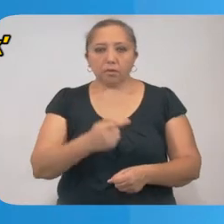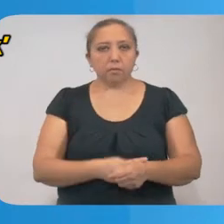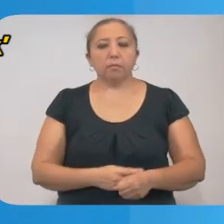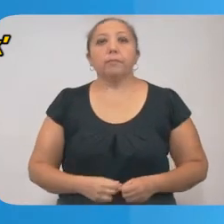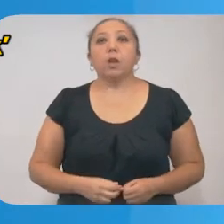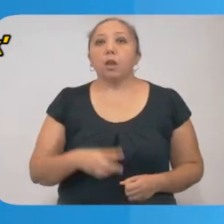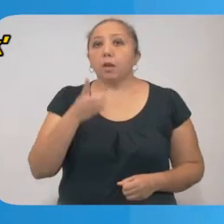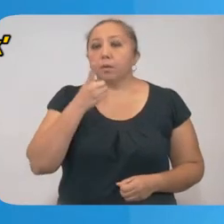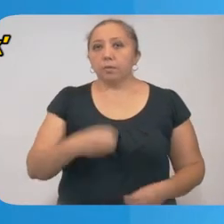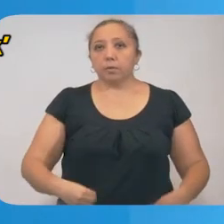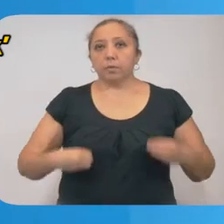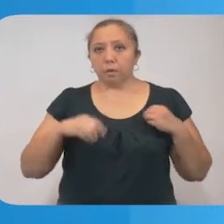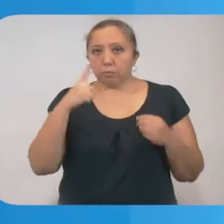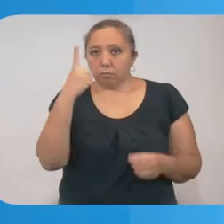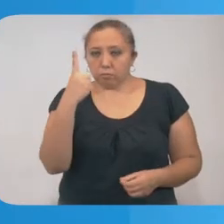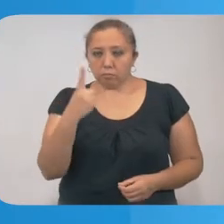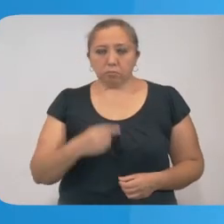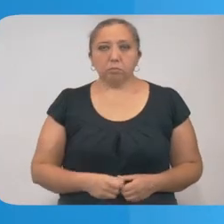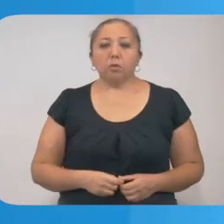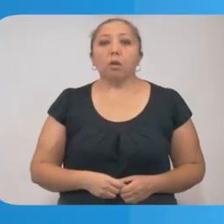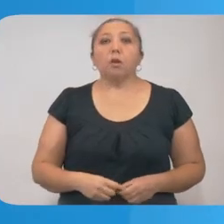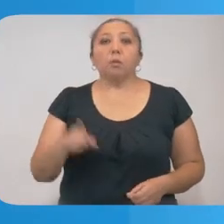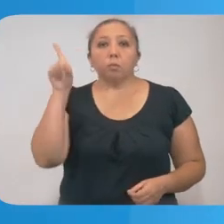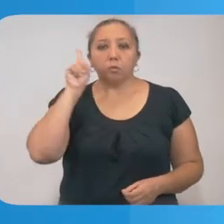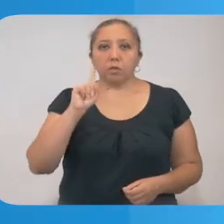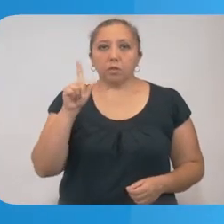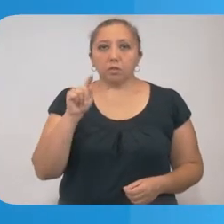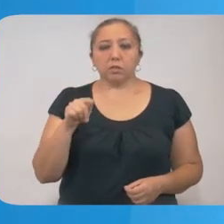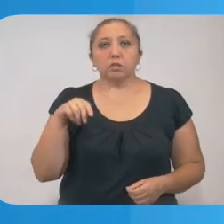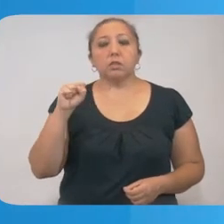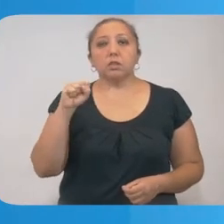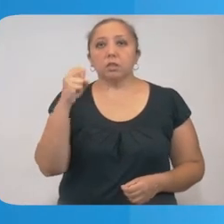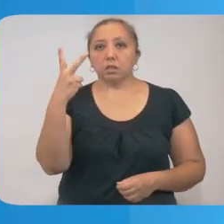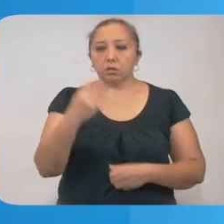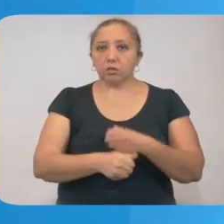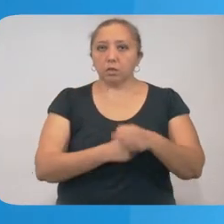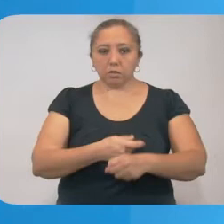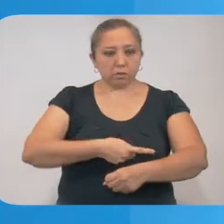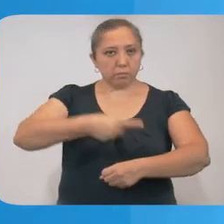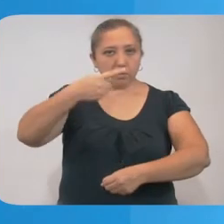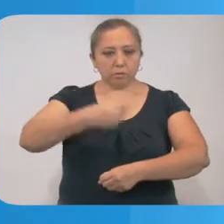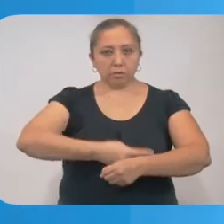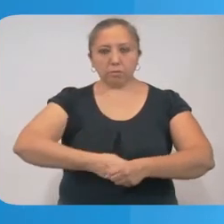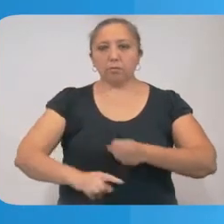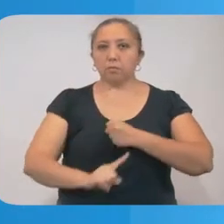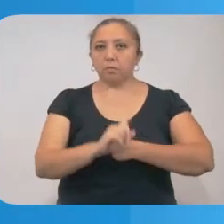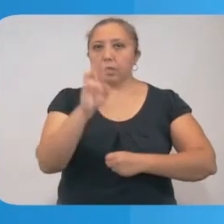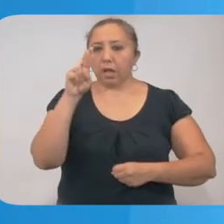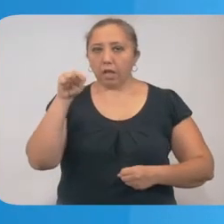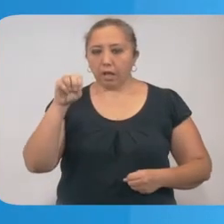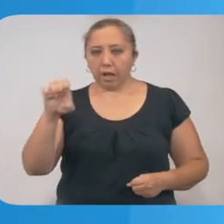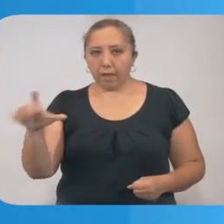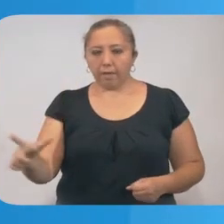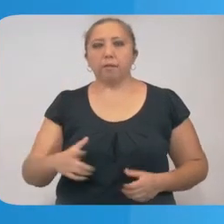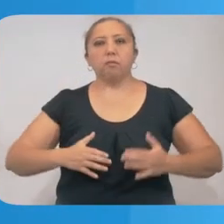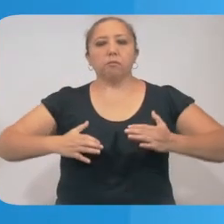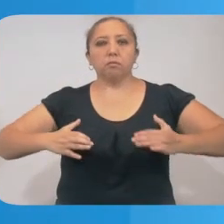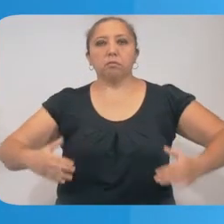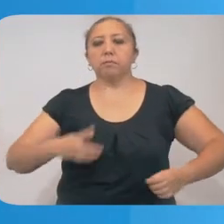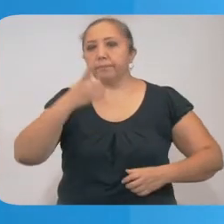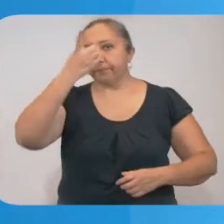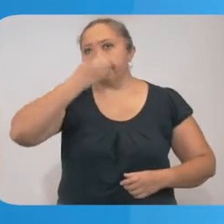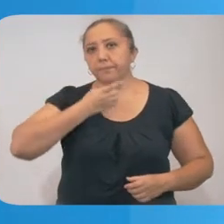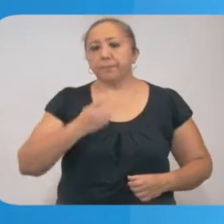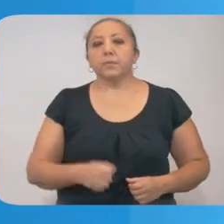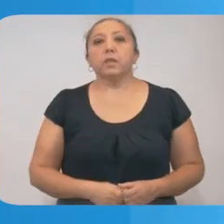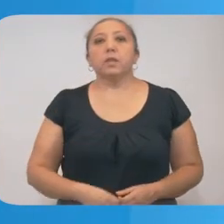el paciente vivía solo. Mujer de 62 años de Muxupip, con hipertensión, insuficiencia renal crónica, obesidad y